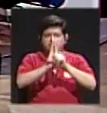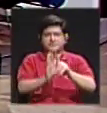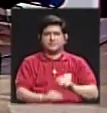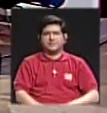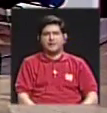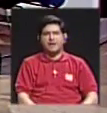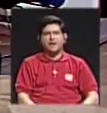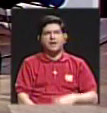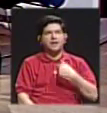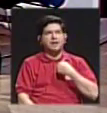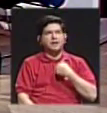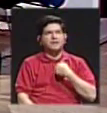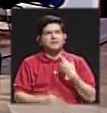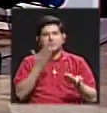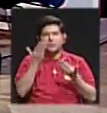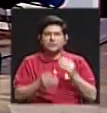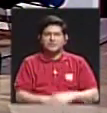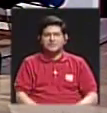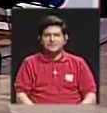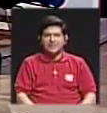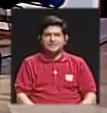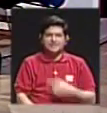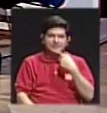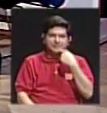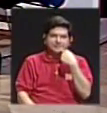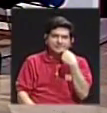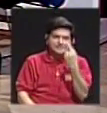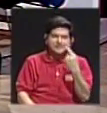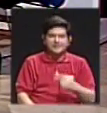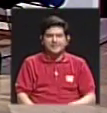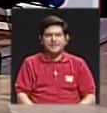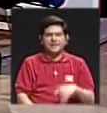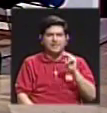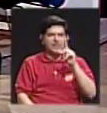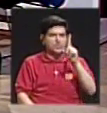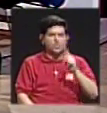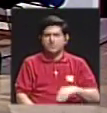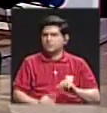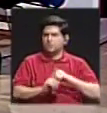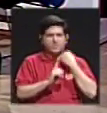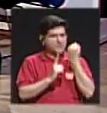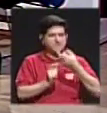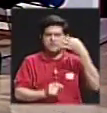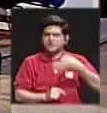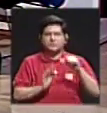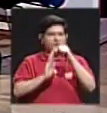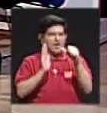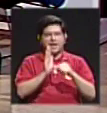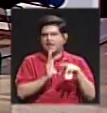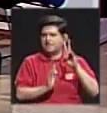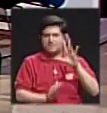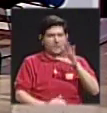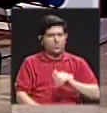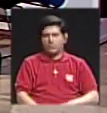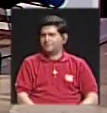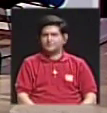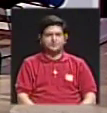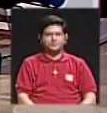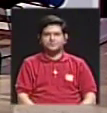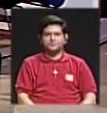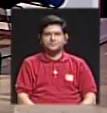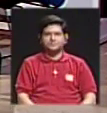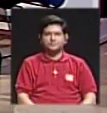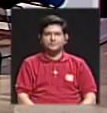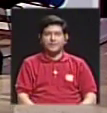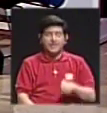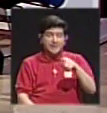yo, digamos, yo discreparía en el sentido de que, es como usted decía, no es un mero formalismo el artículo 75. Es